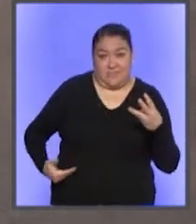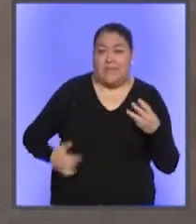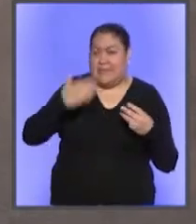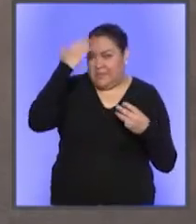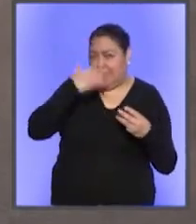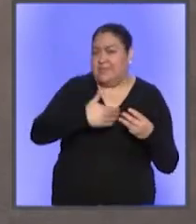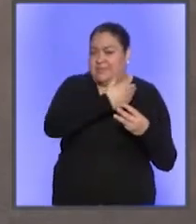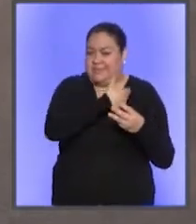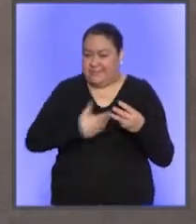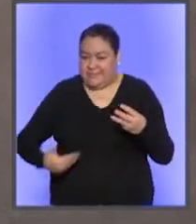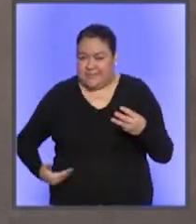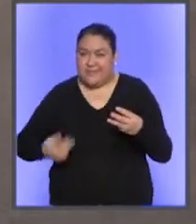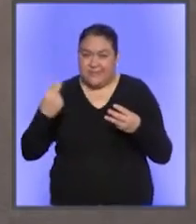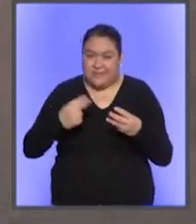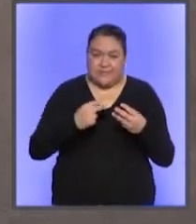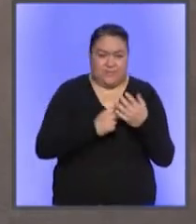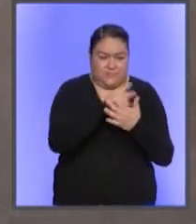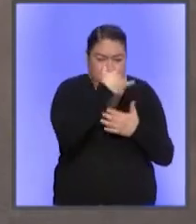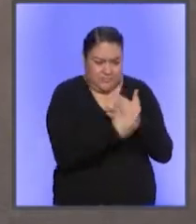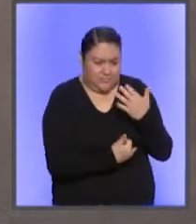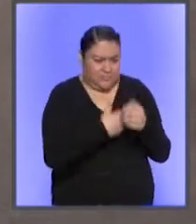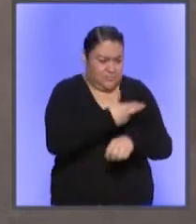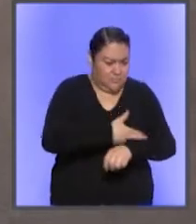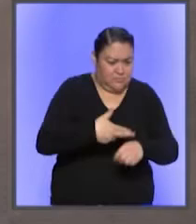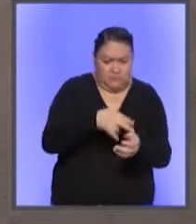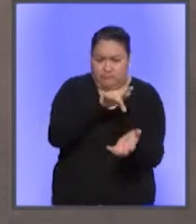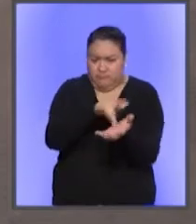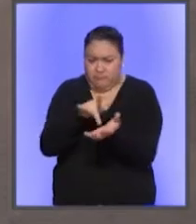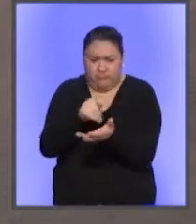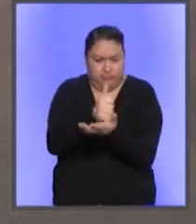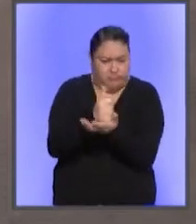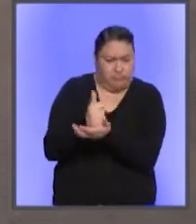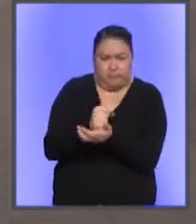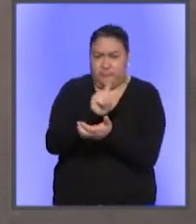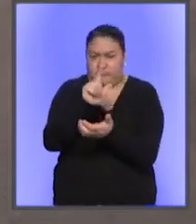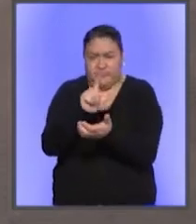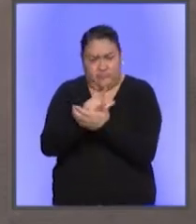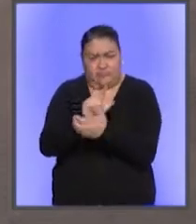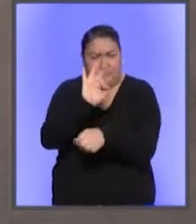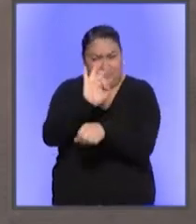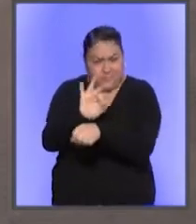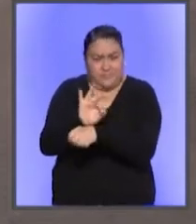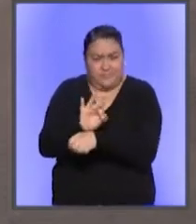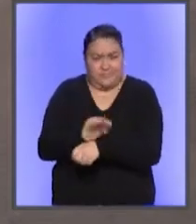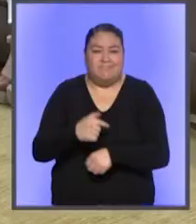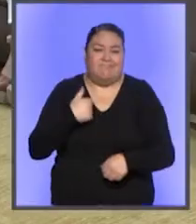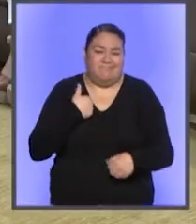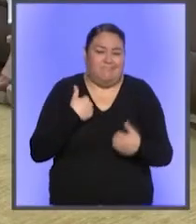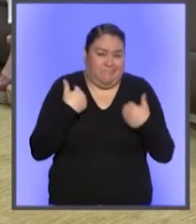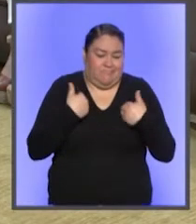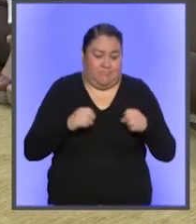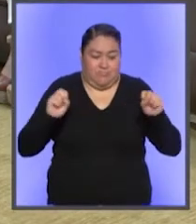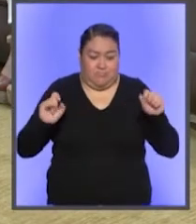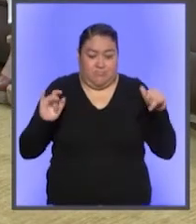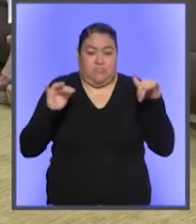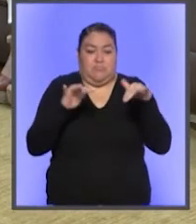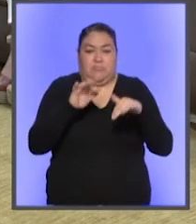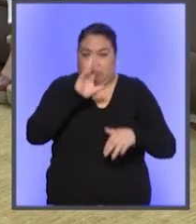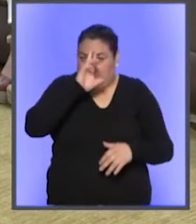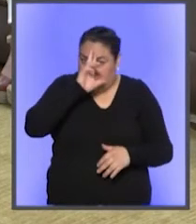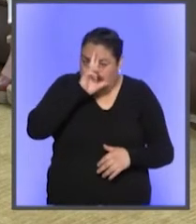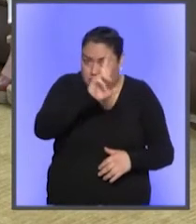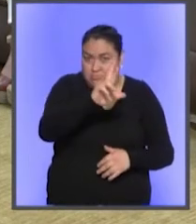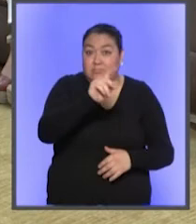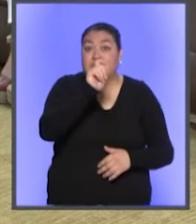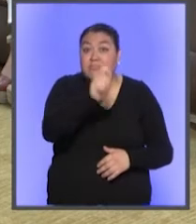en donde es necesario también apoyar con políticas públicas y algo que reconozco ampliamente de este encuentro es